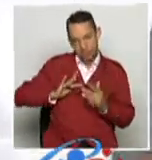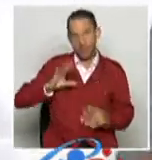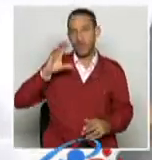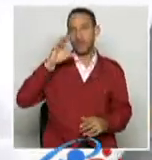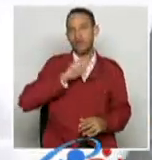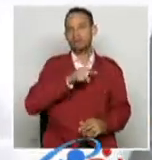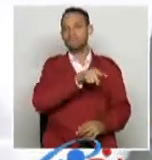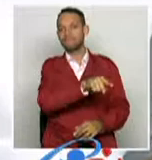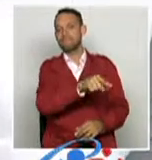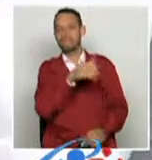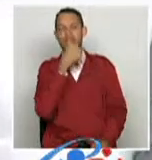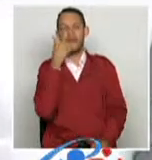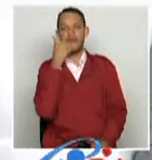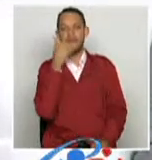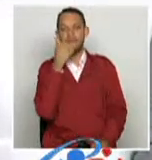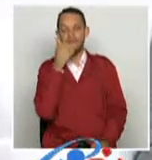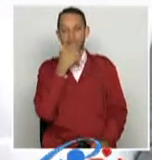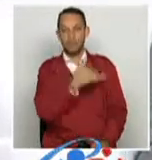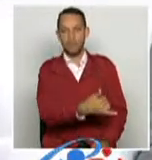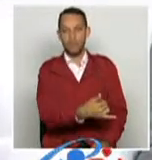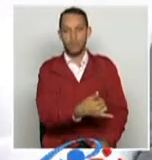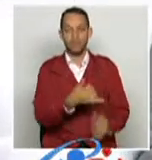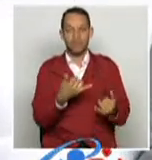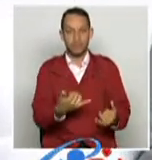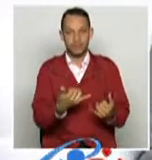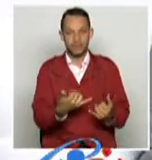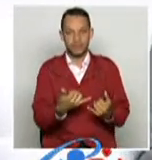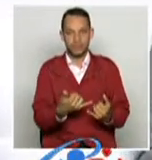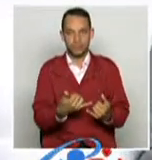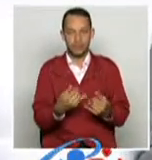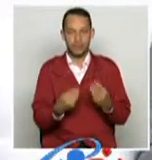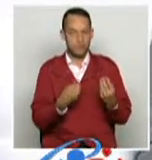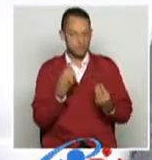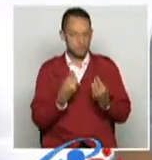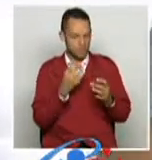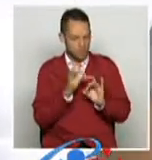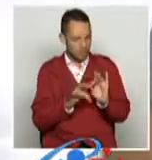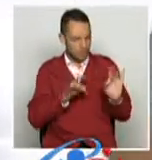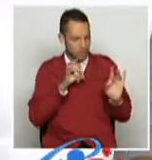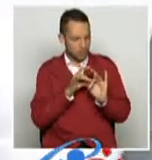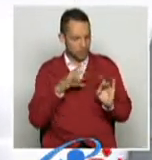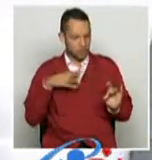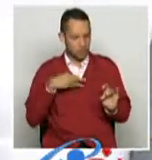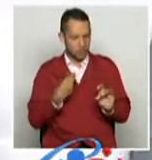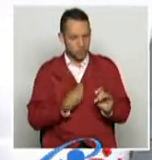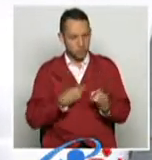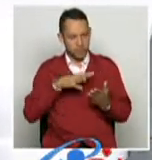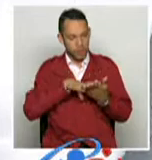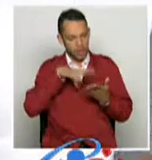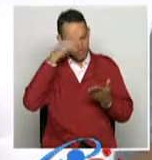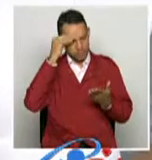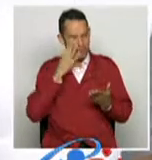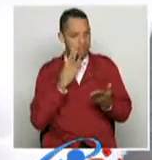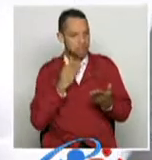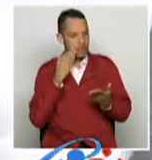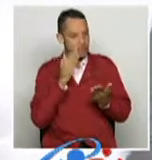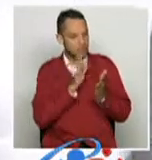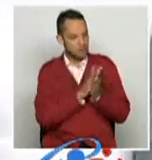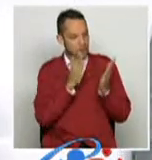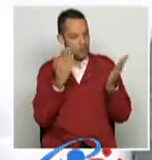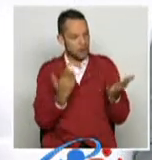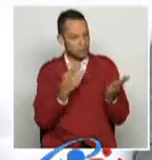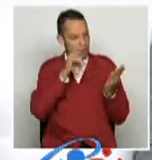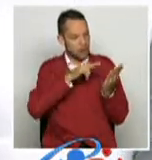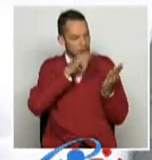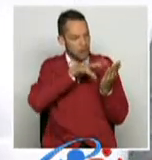detectar qué enfermedad, a muy temprana edad. Dice la Ayurveda, bien interesante, que somos un libro abierto, pero ese libro hay que